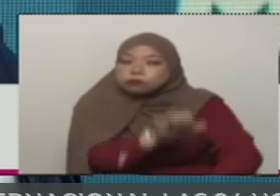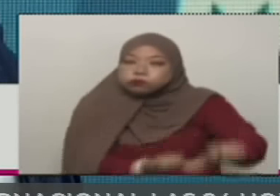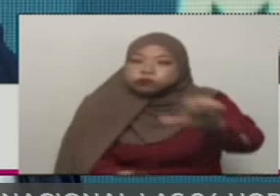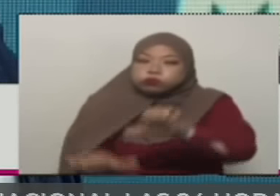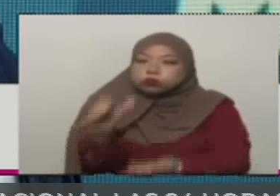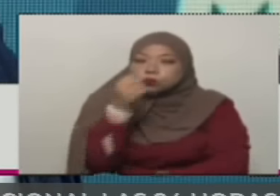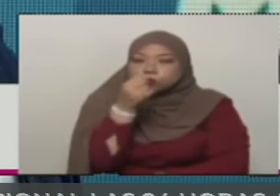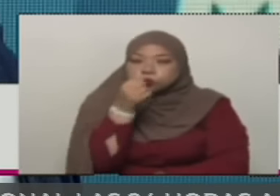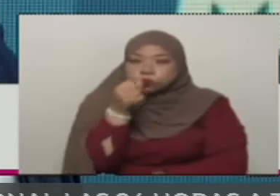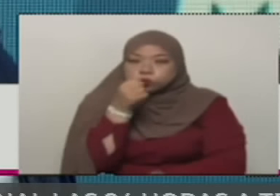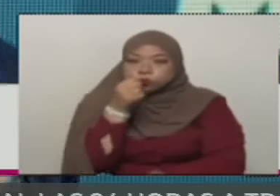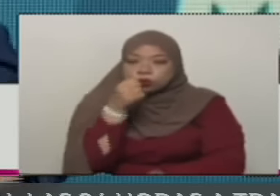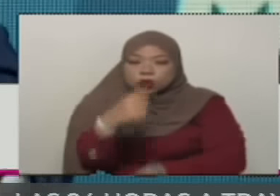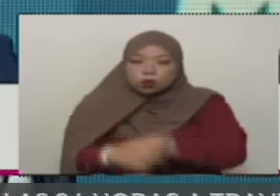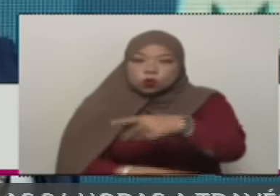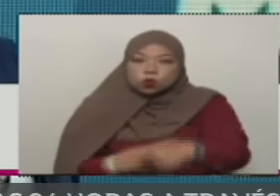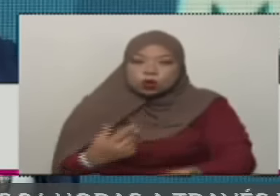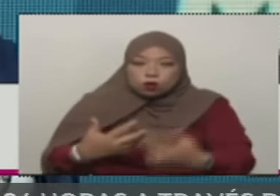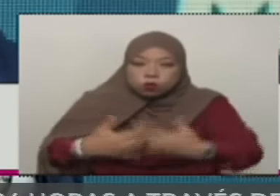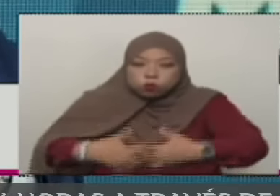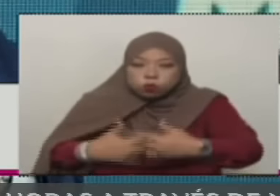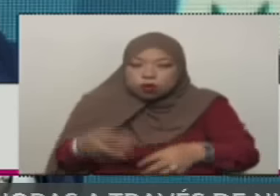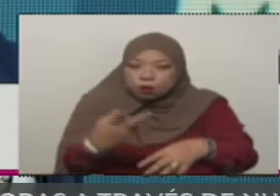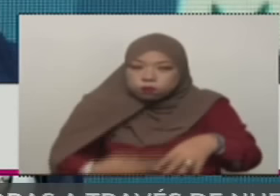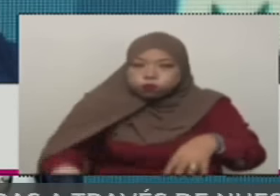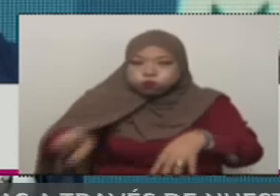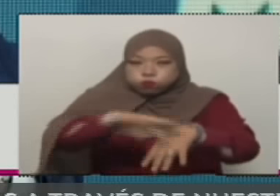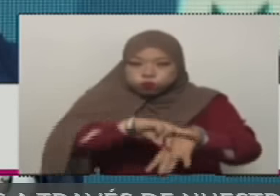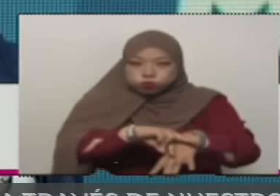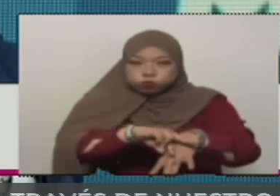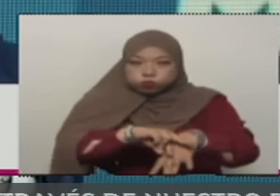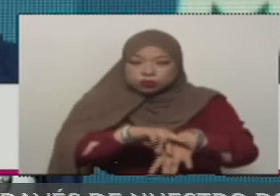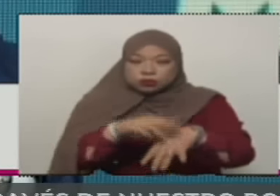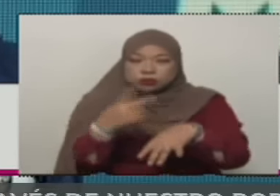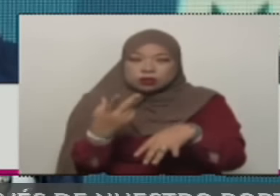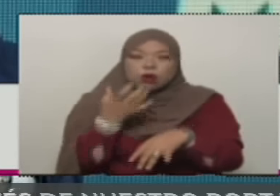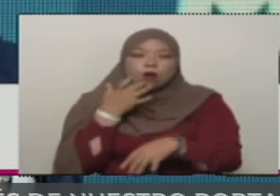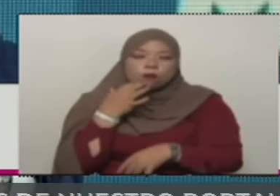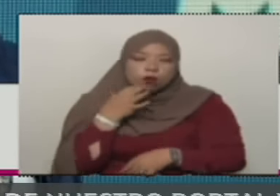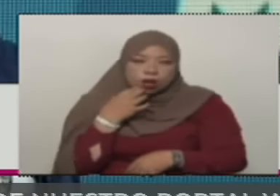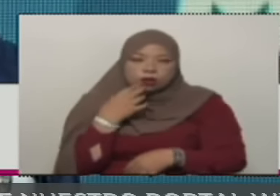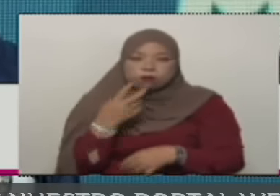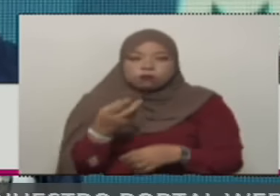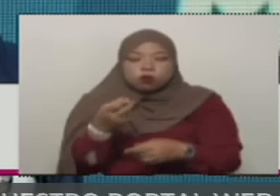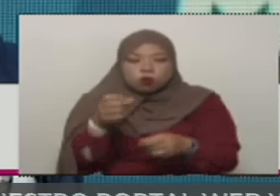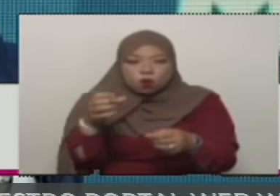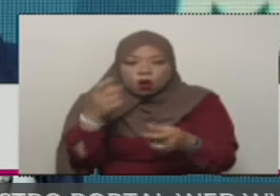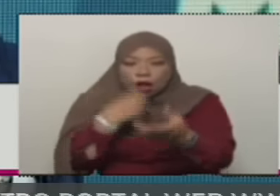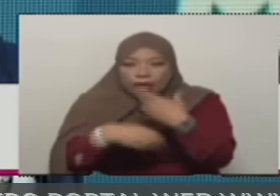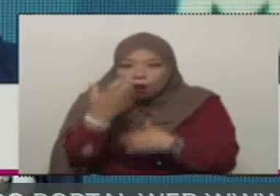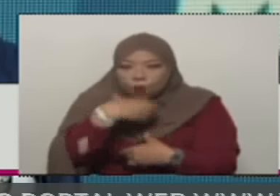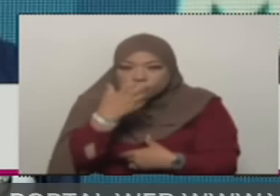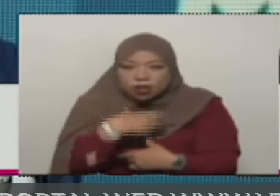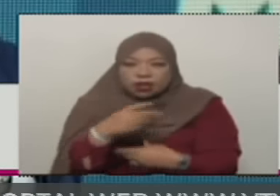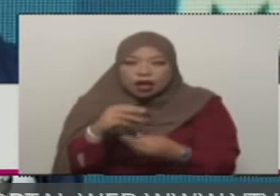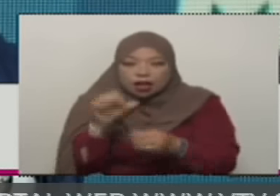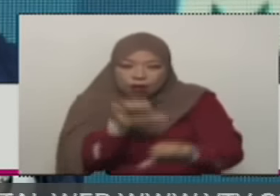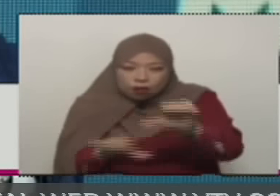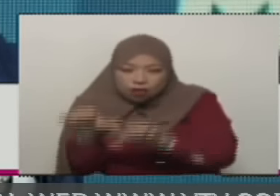con carbohidratos procesados y lo peor, ultraprocesados, te mata, te acaba,